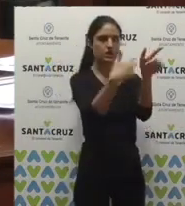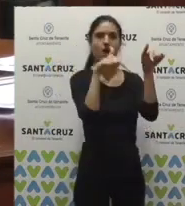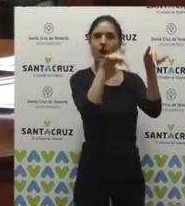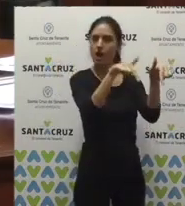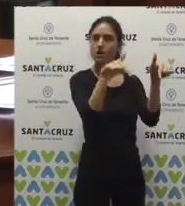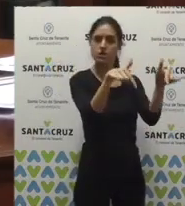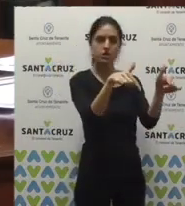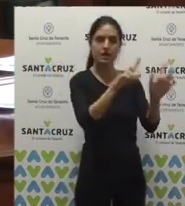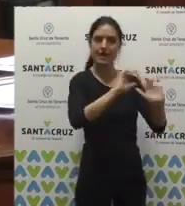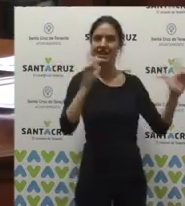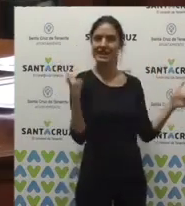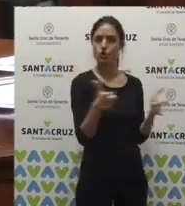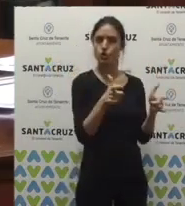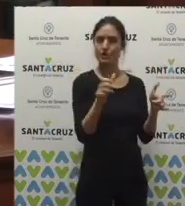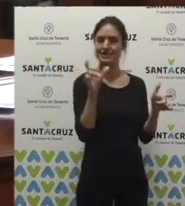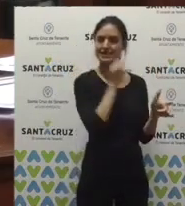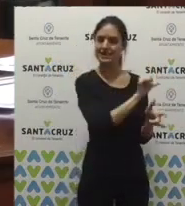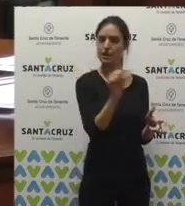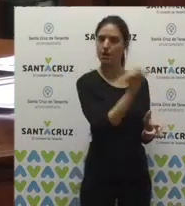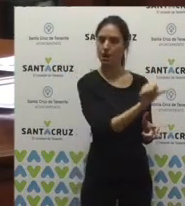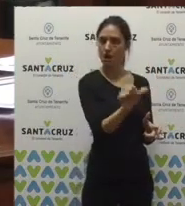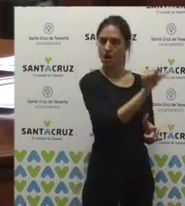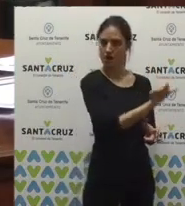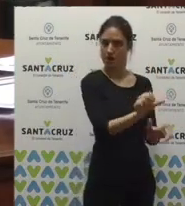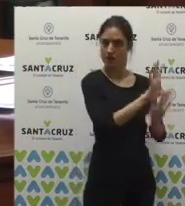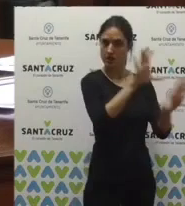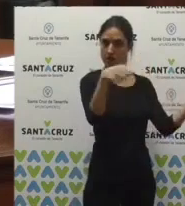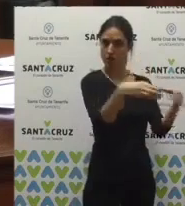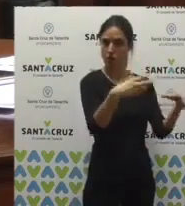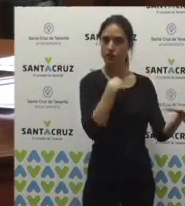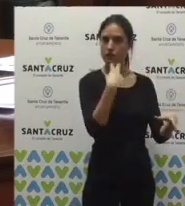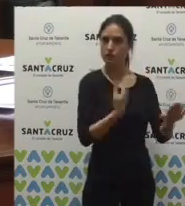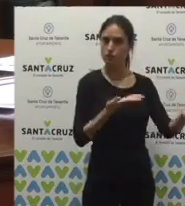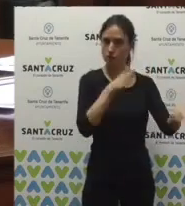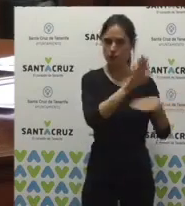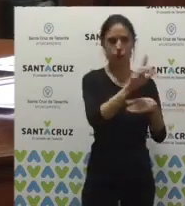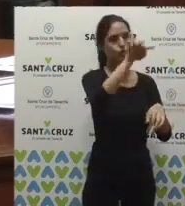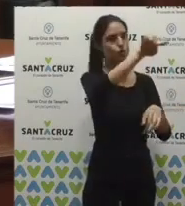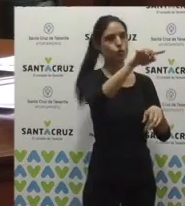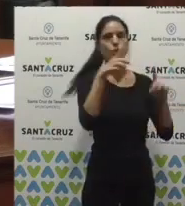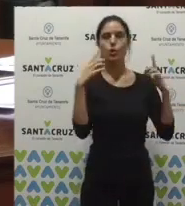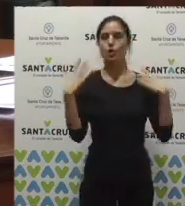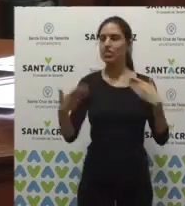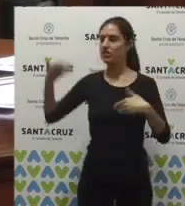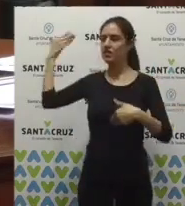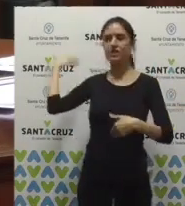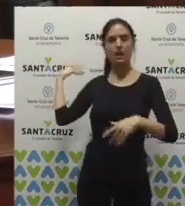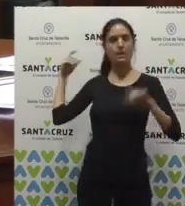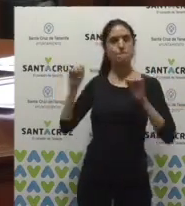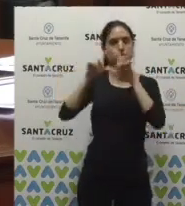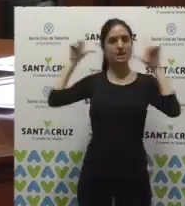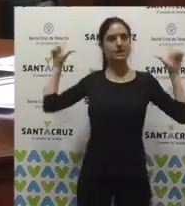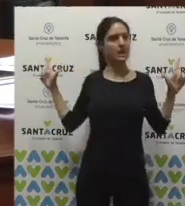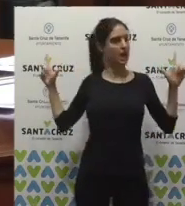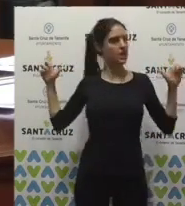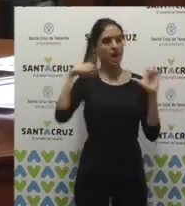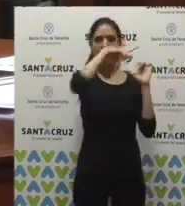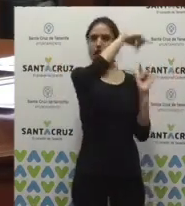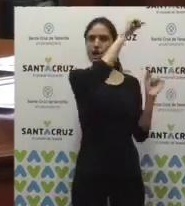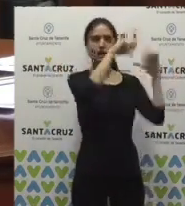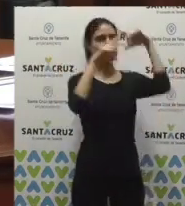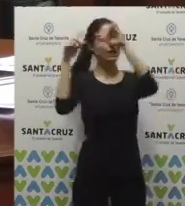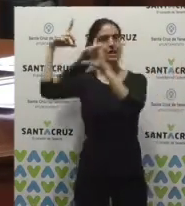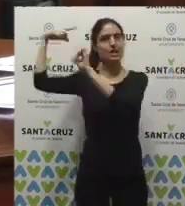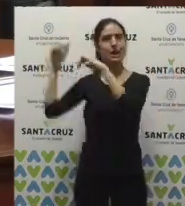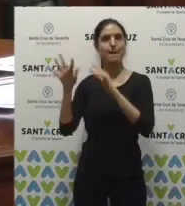las reuniones semanales de las juntas de portavoces que ponía usted detrás por pantallas con estrellas y fondos marinos